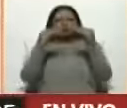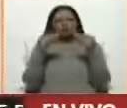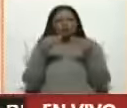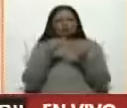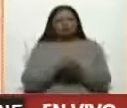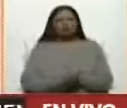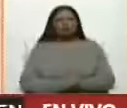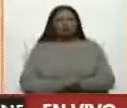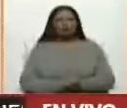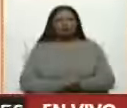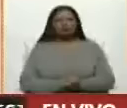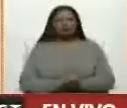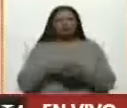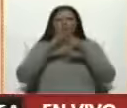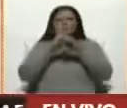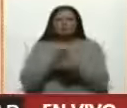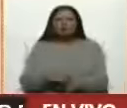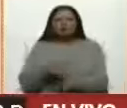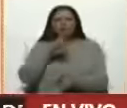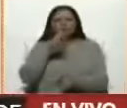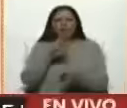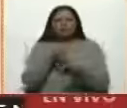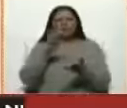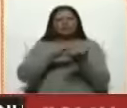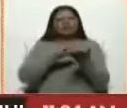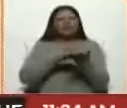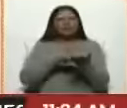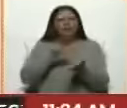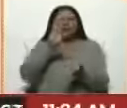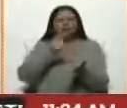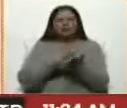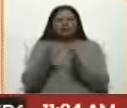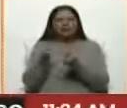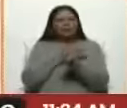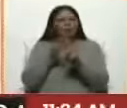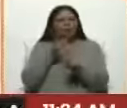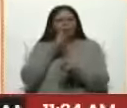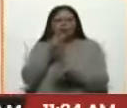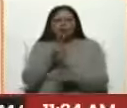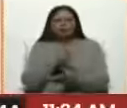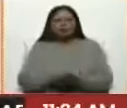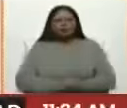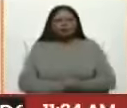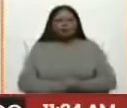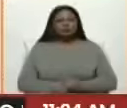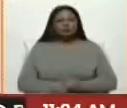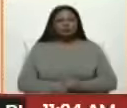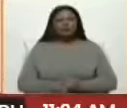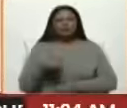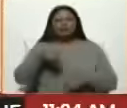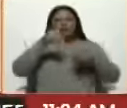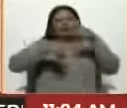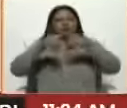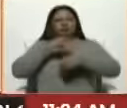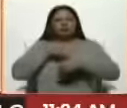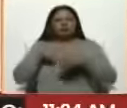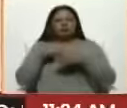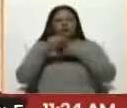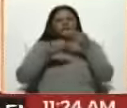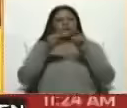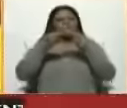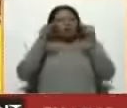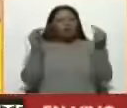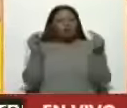de desprecio. Convirtieron a Miranda en el epicentro de la violencia. Así que en estas elecciones nos estamos jugando la